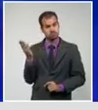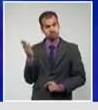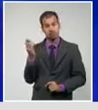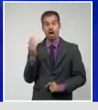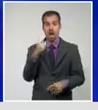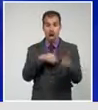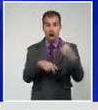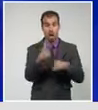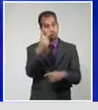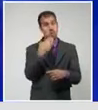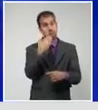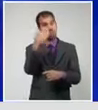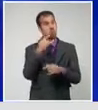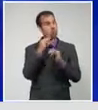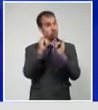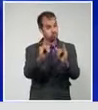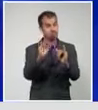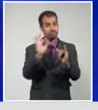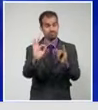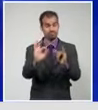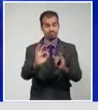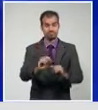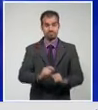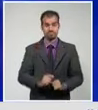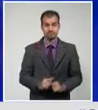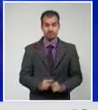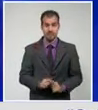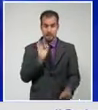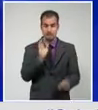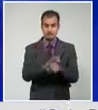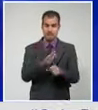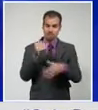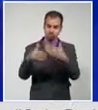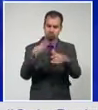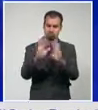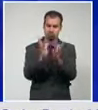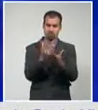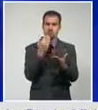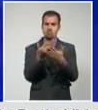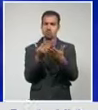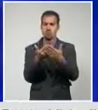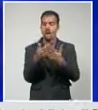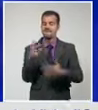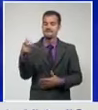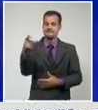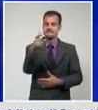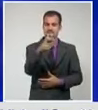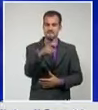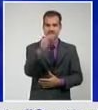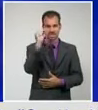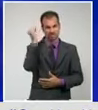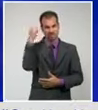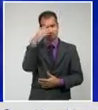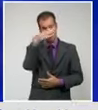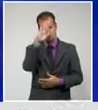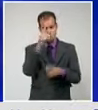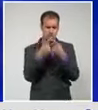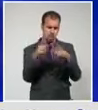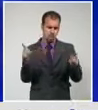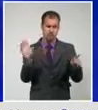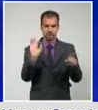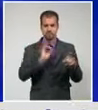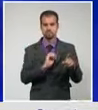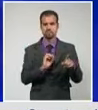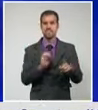buenas informaciones. Ya comienza todo este proceso de vacunación a lo largo y ancho del territorio nacional. 3 provincias